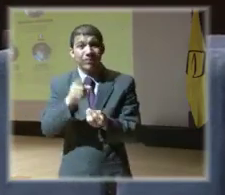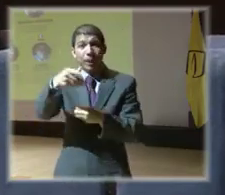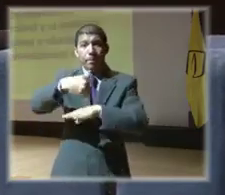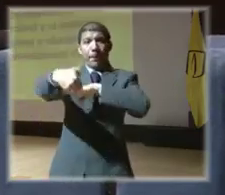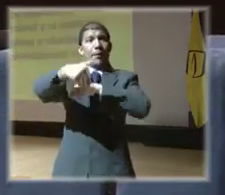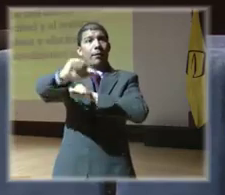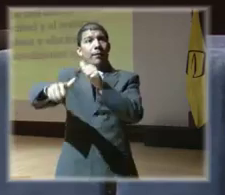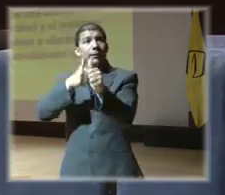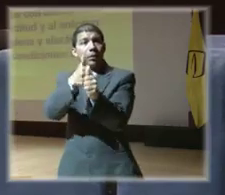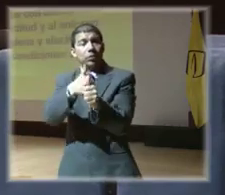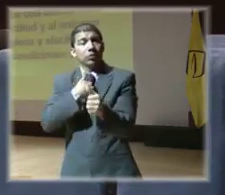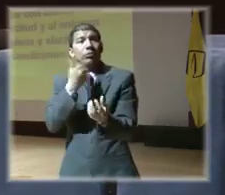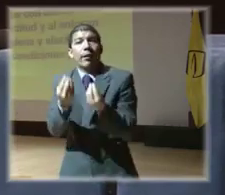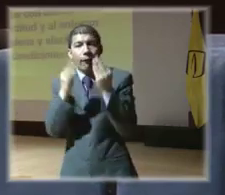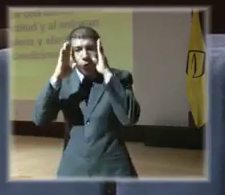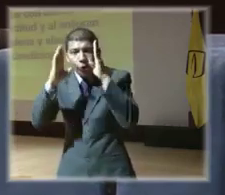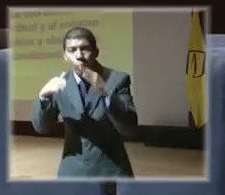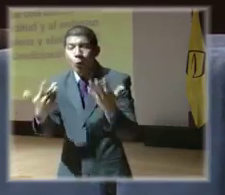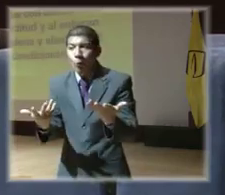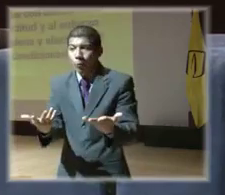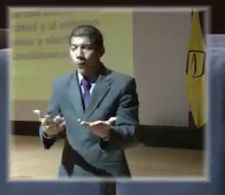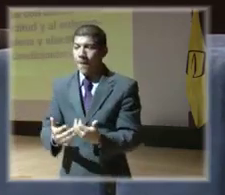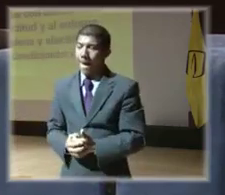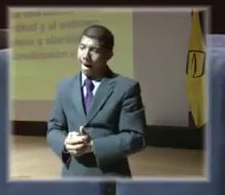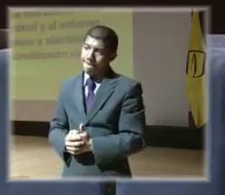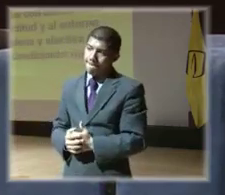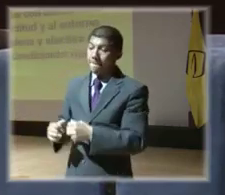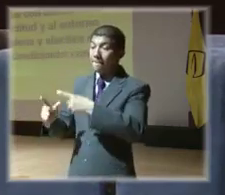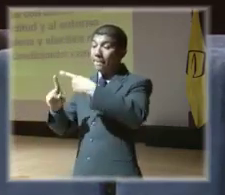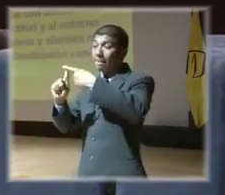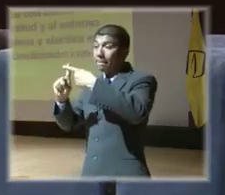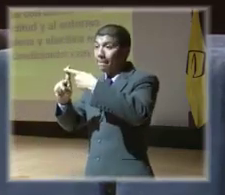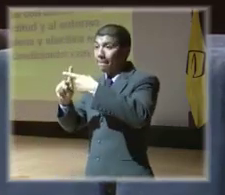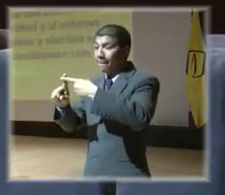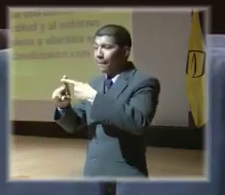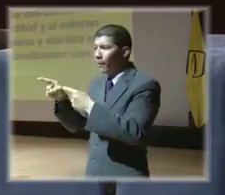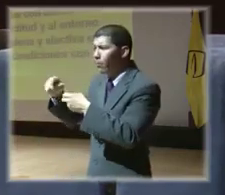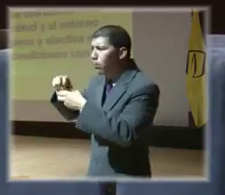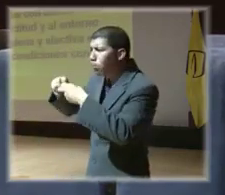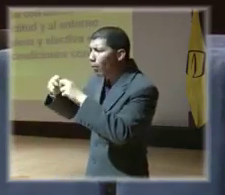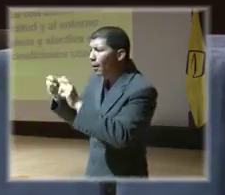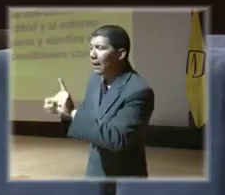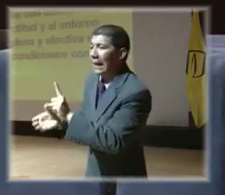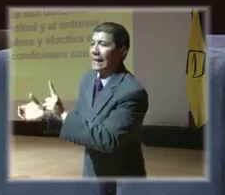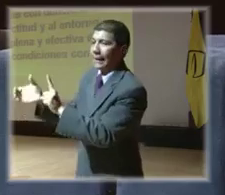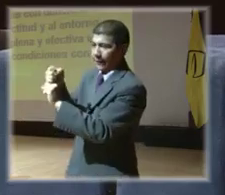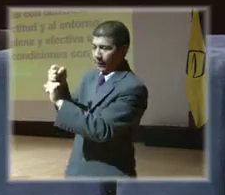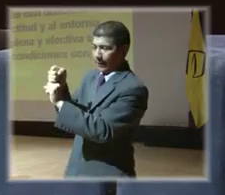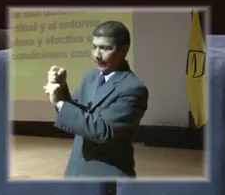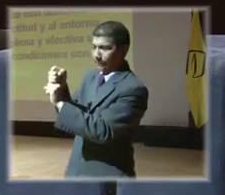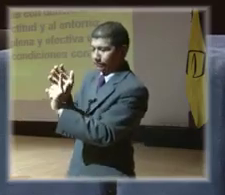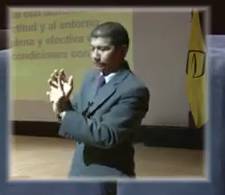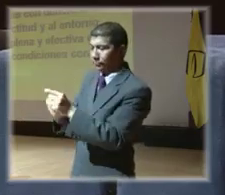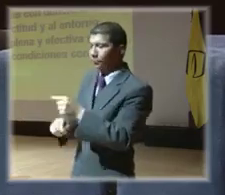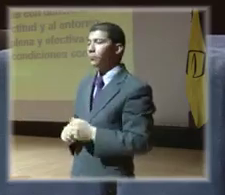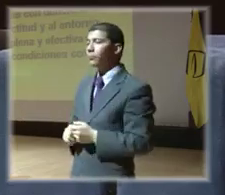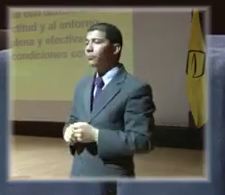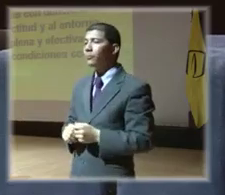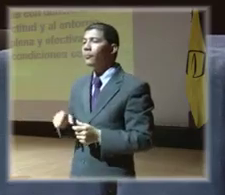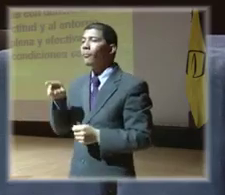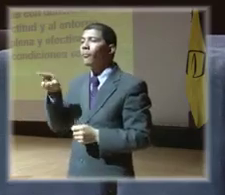Y yo creo que hay una, primero hay una identificación de un problema claro, y es que las instituciones del Estado